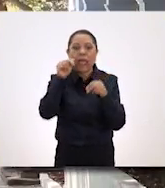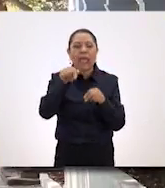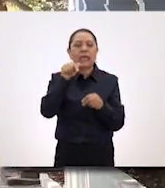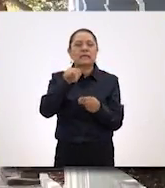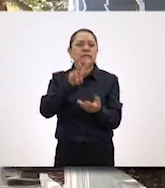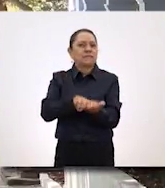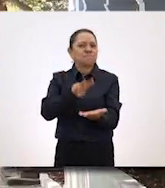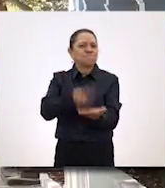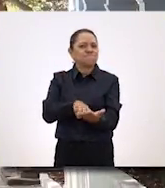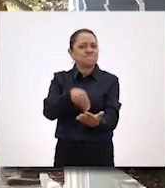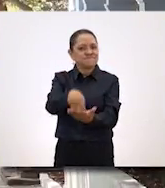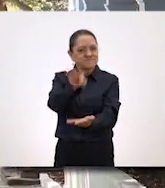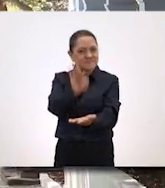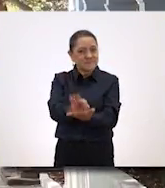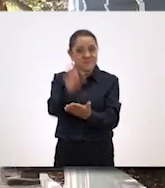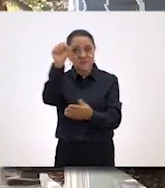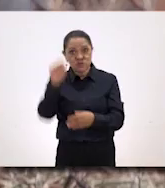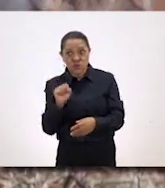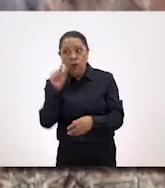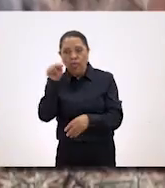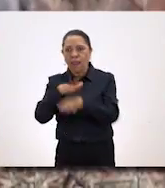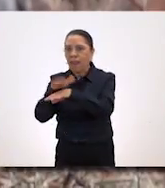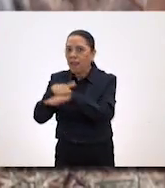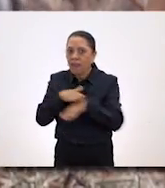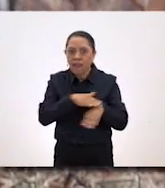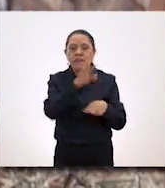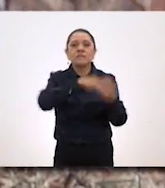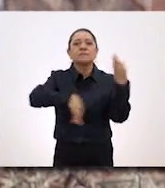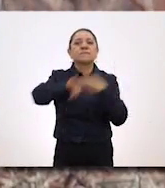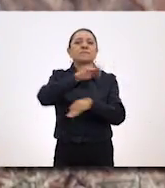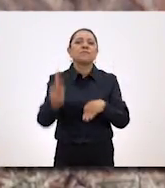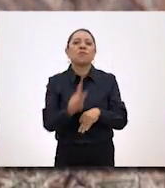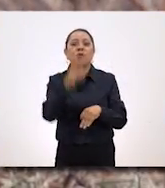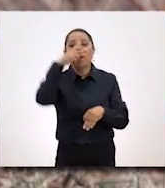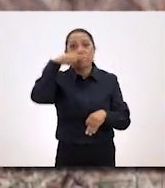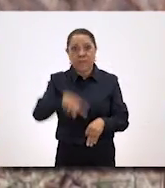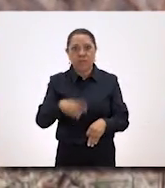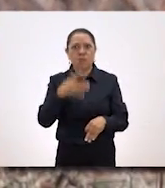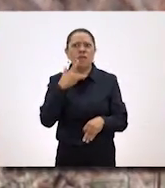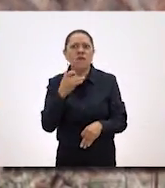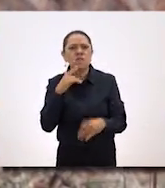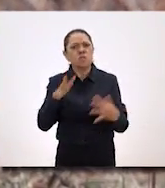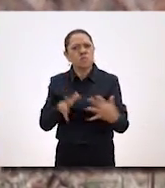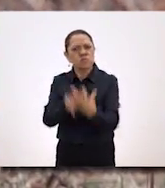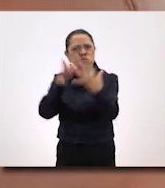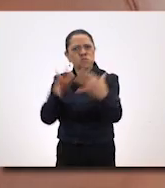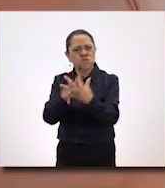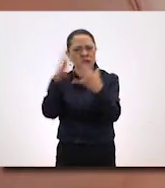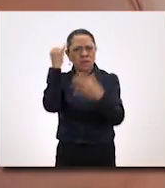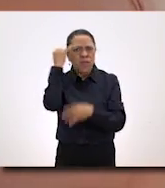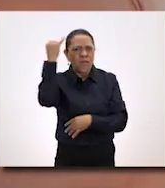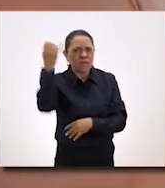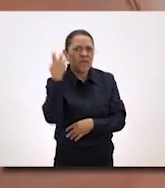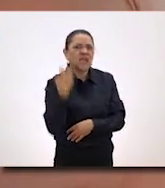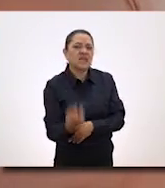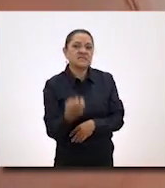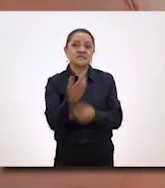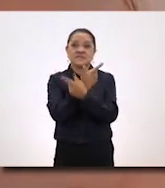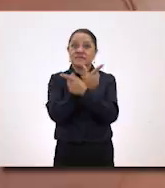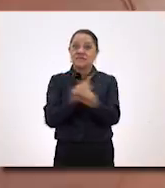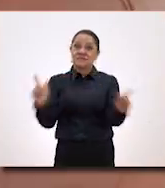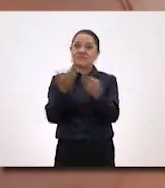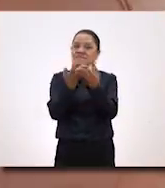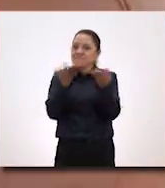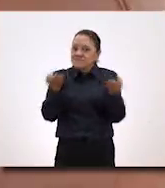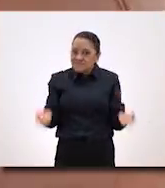Salazar, el gran caudillo del sur, quien levantó en armas al pueblo de México para luchar por los ideales de tierra y